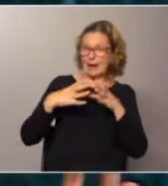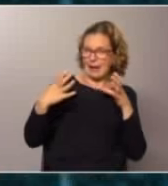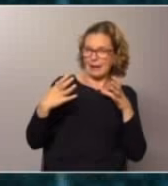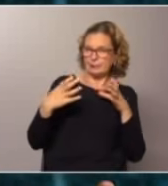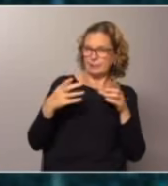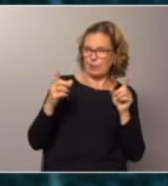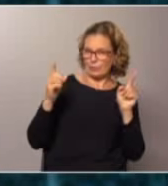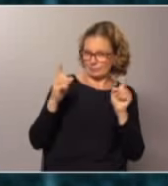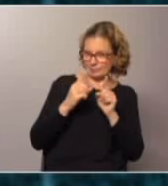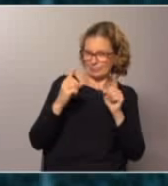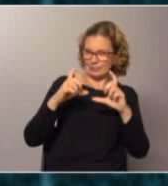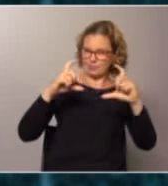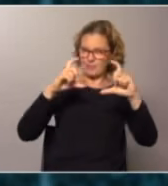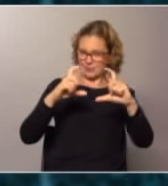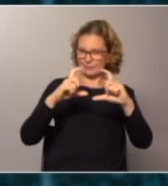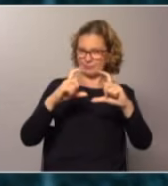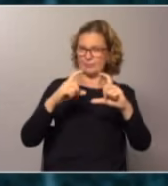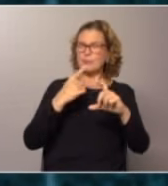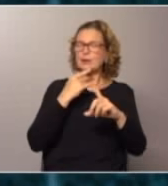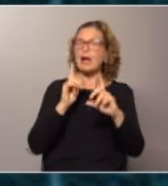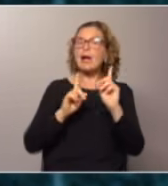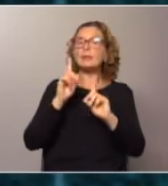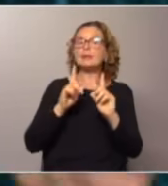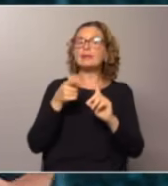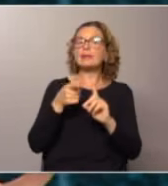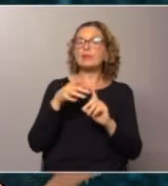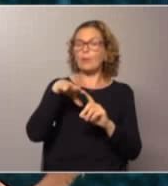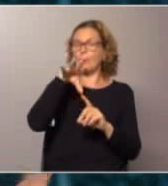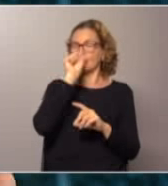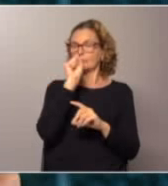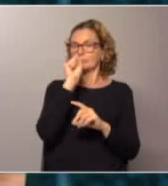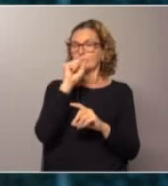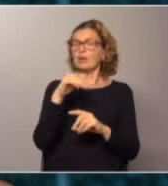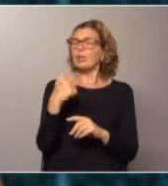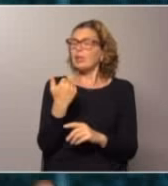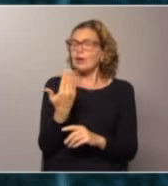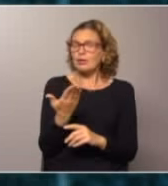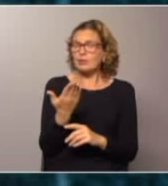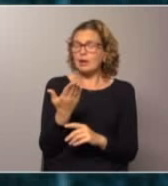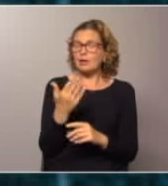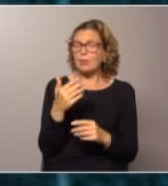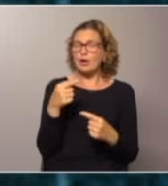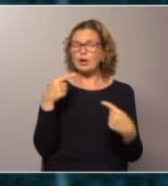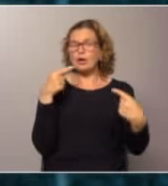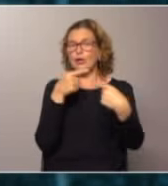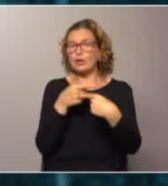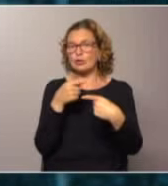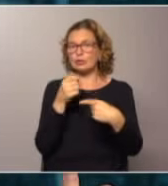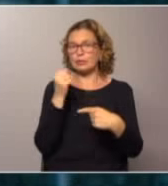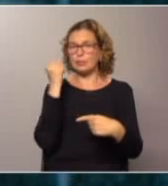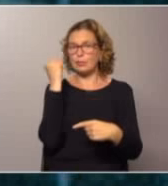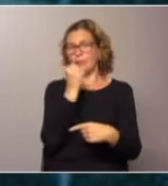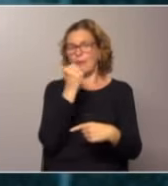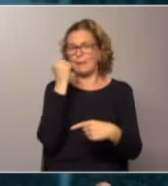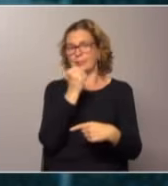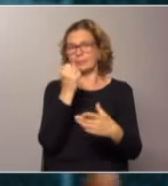simplificador entonces a veces también es sorprende y del otro lado es como combatir con el car valiente es una bazuca